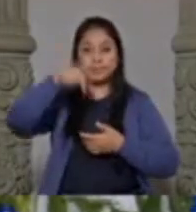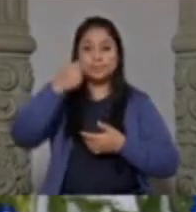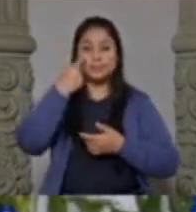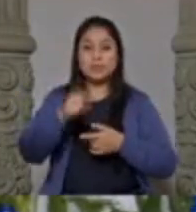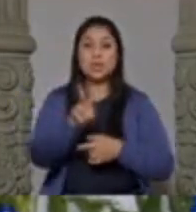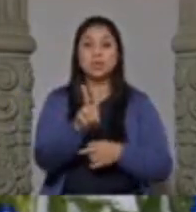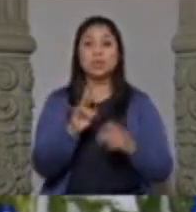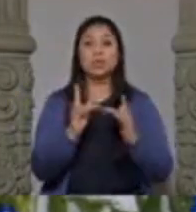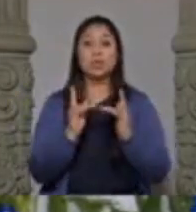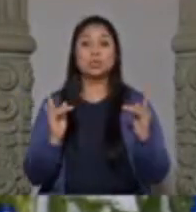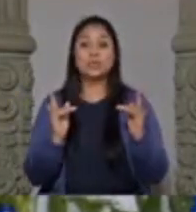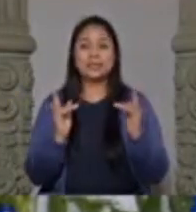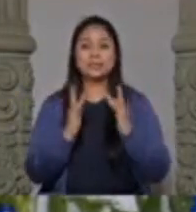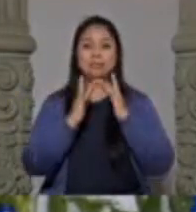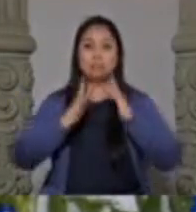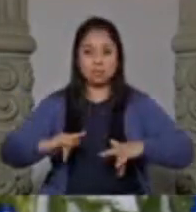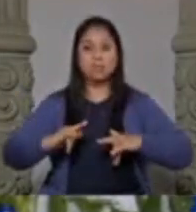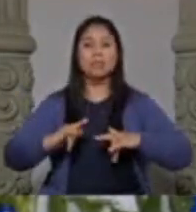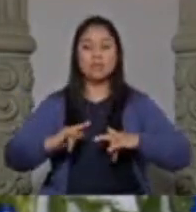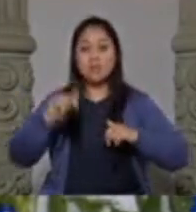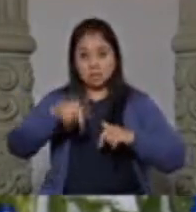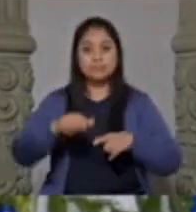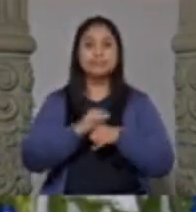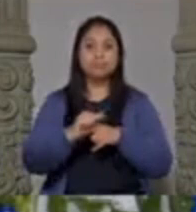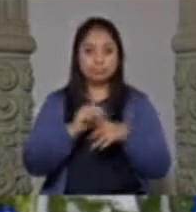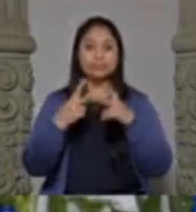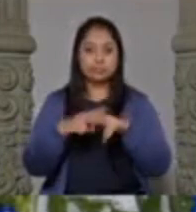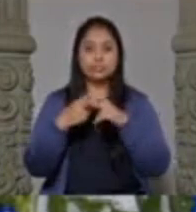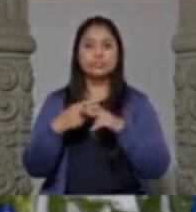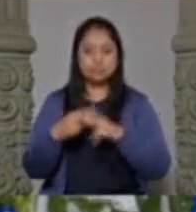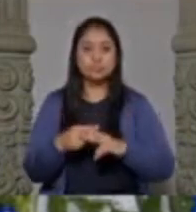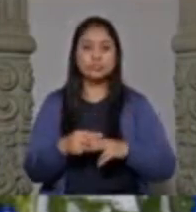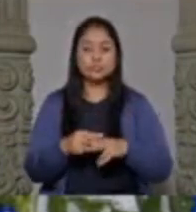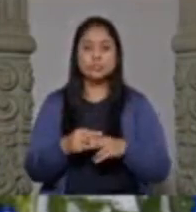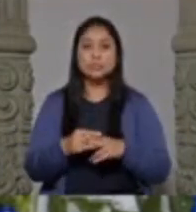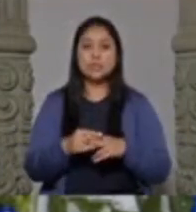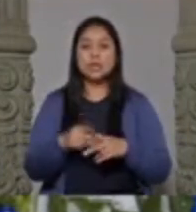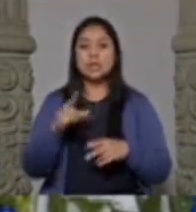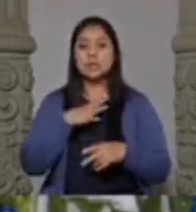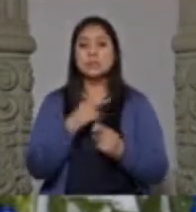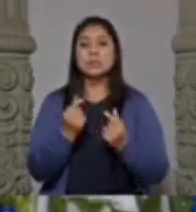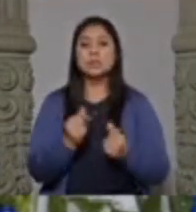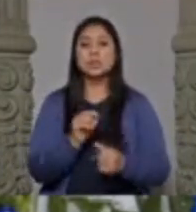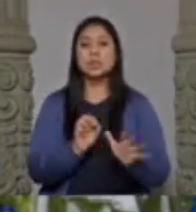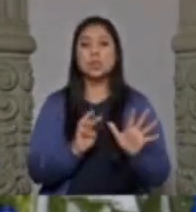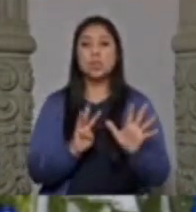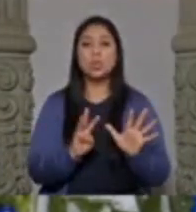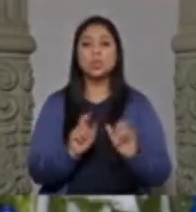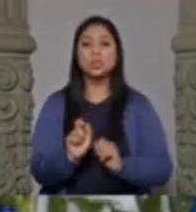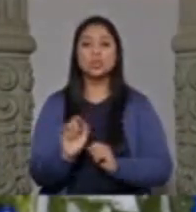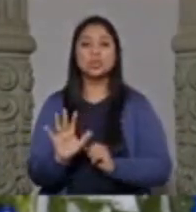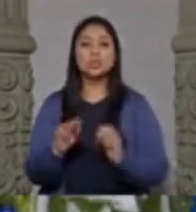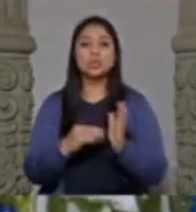dos puentes botados que hay que reparar, reconstruir, que tienen un costo de 8.5 millones de